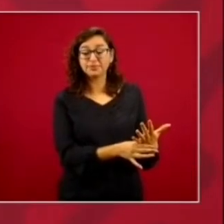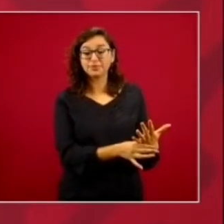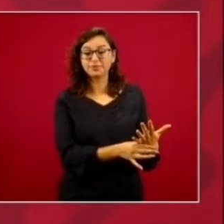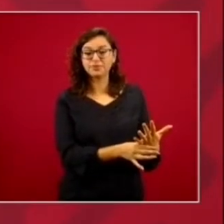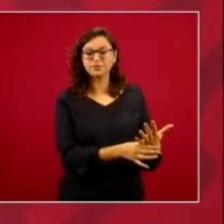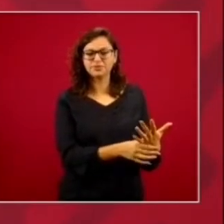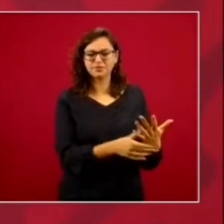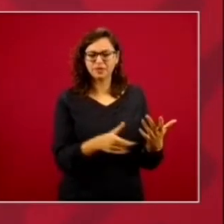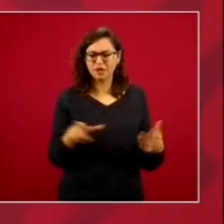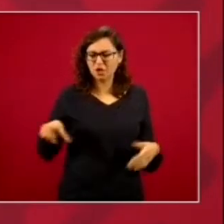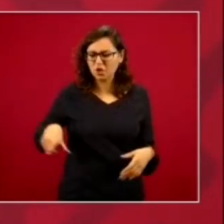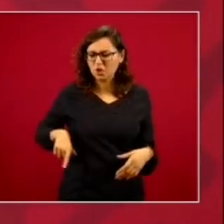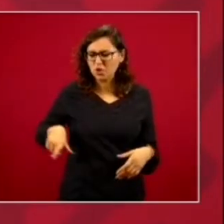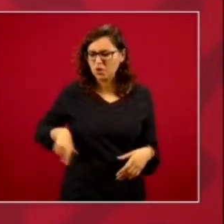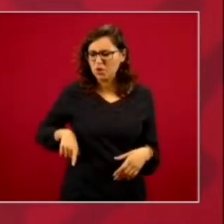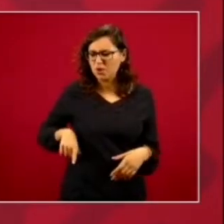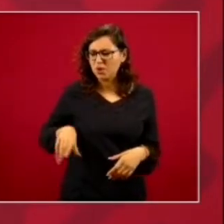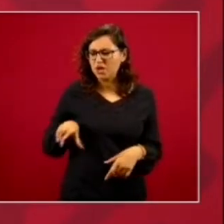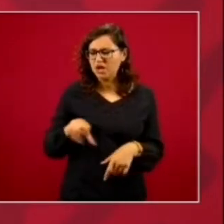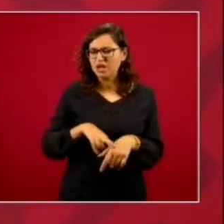el gobernador de Jalisco